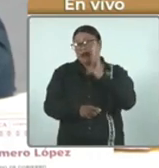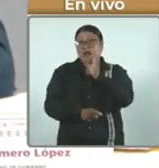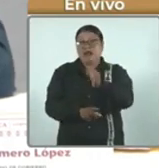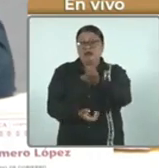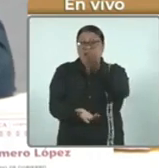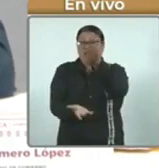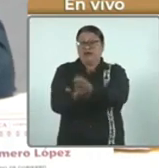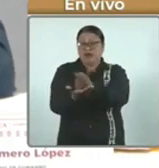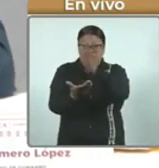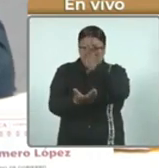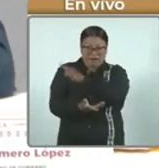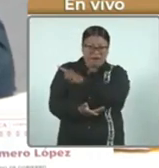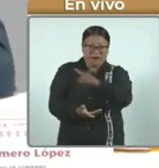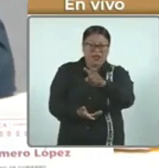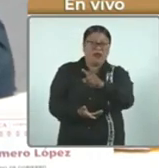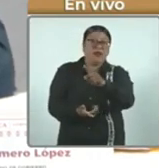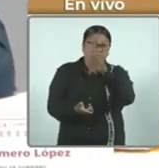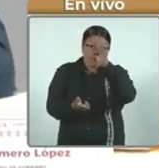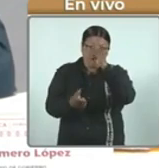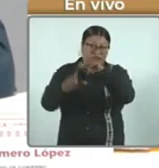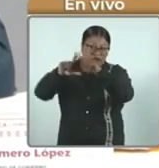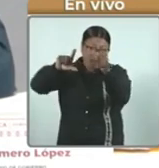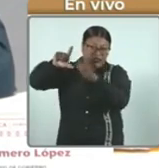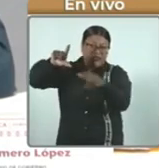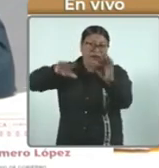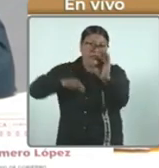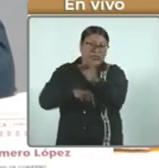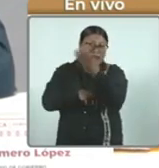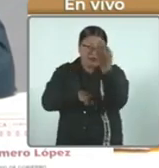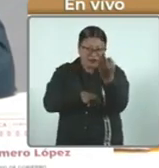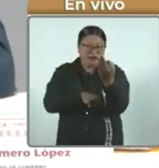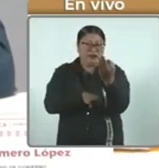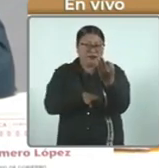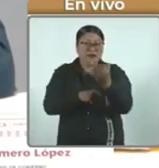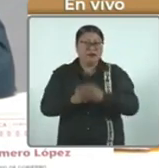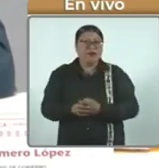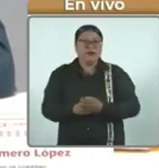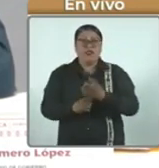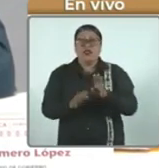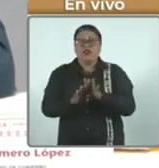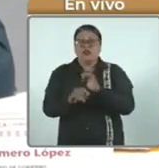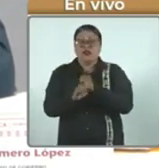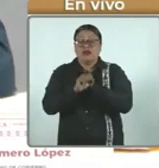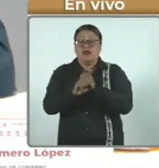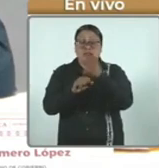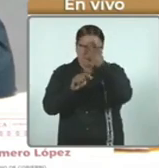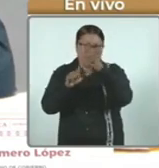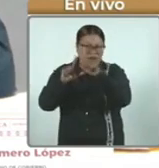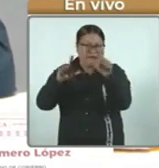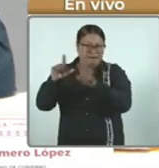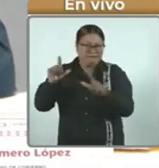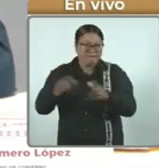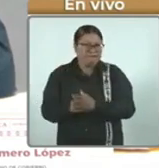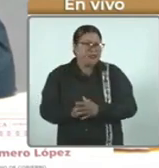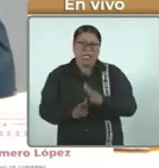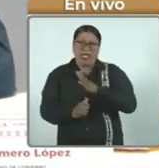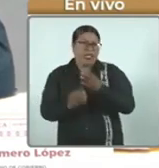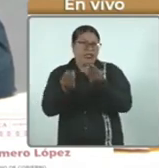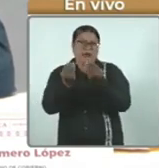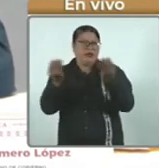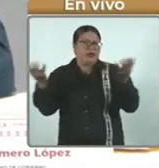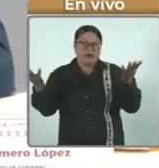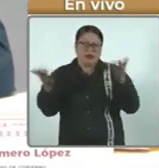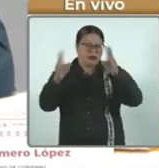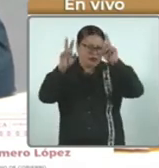Secretaría de Seguridad Pública Federal en materia de seguridad del país. Hay varios temas.